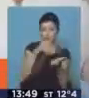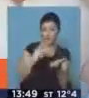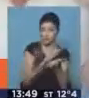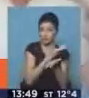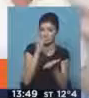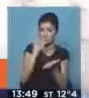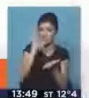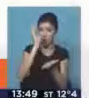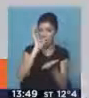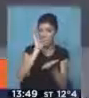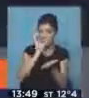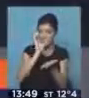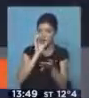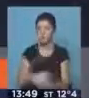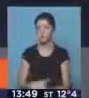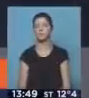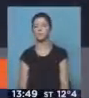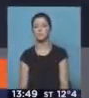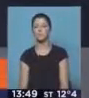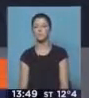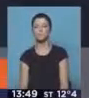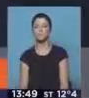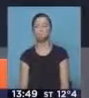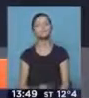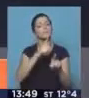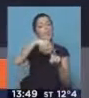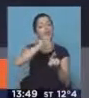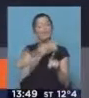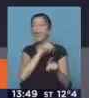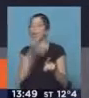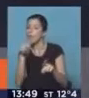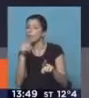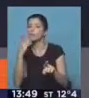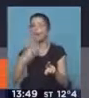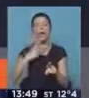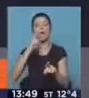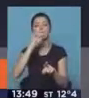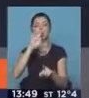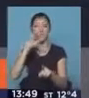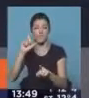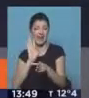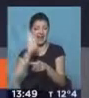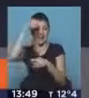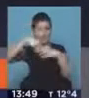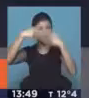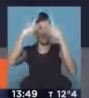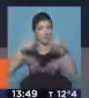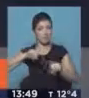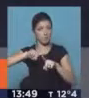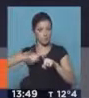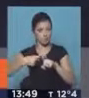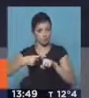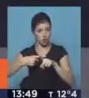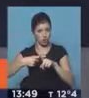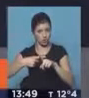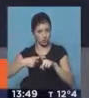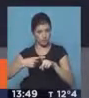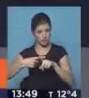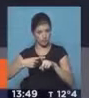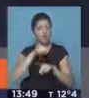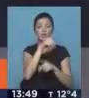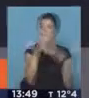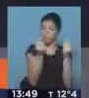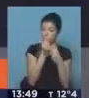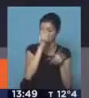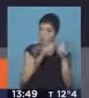sobrevivir o transformarse en criminales, en esa condición, dos cosas distintas. Uribe lo que representa es el rechazo a la FARC